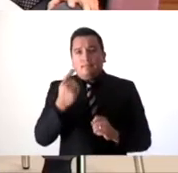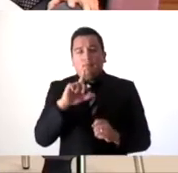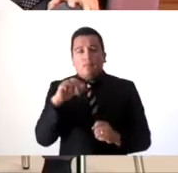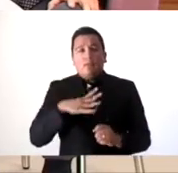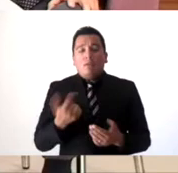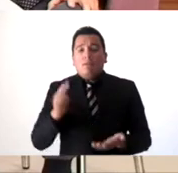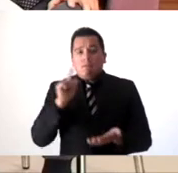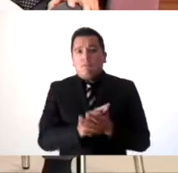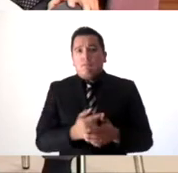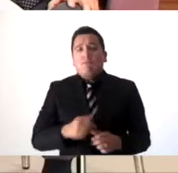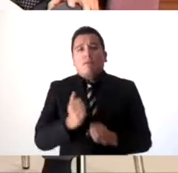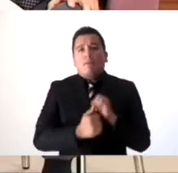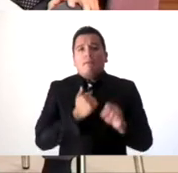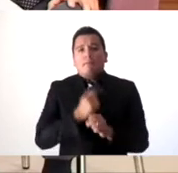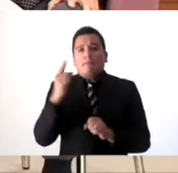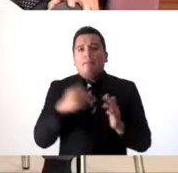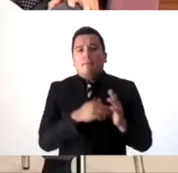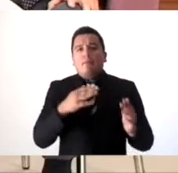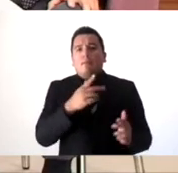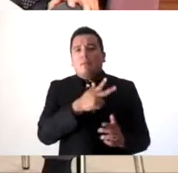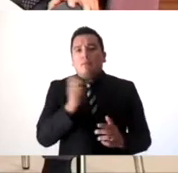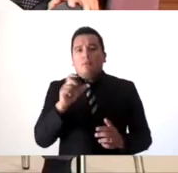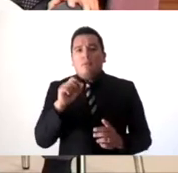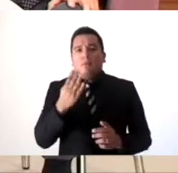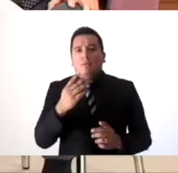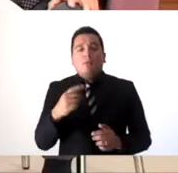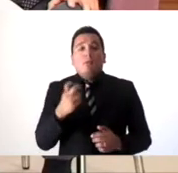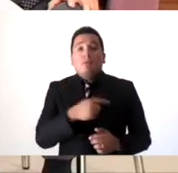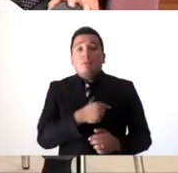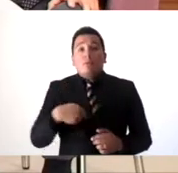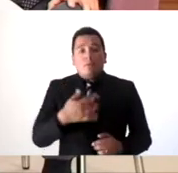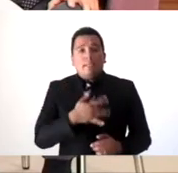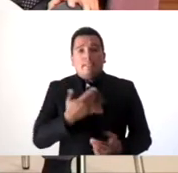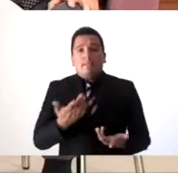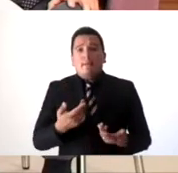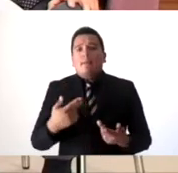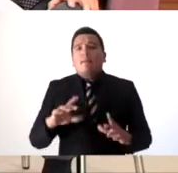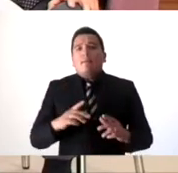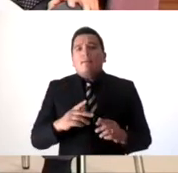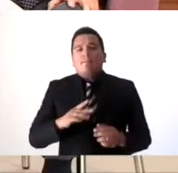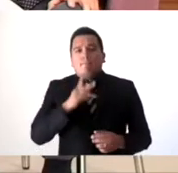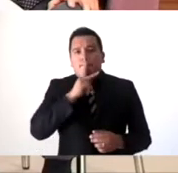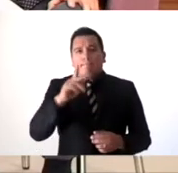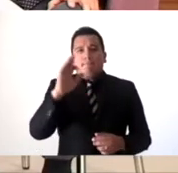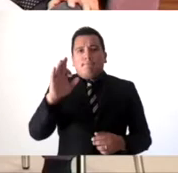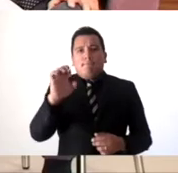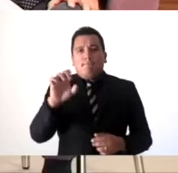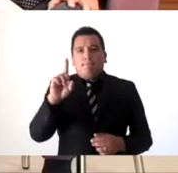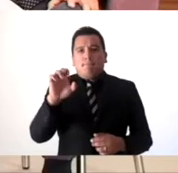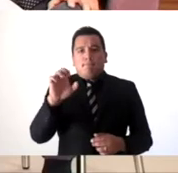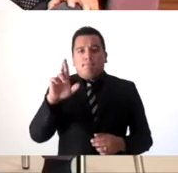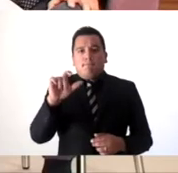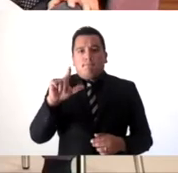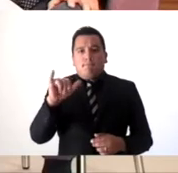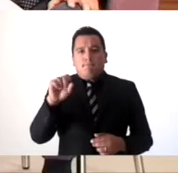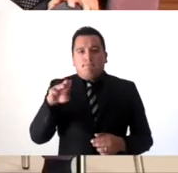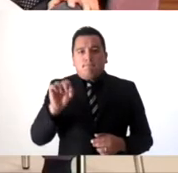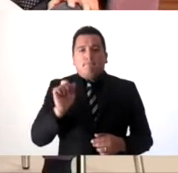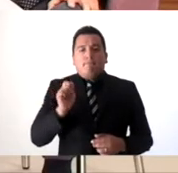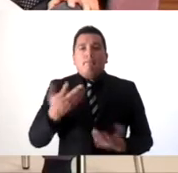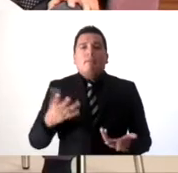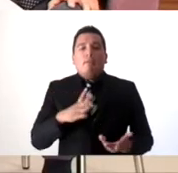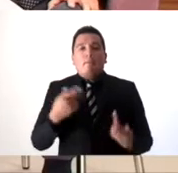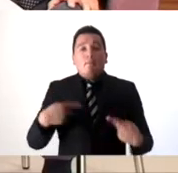cuando creamos la primera constitución en 1824. Entonces, diría yo que a grandes rasgos el federalismo es eso, reconocer